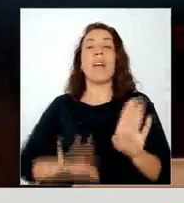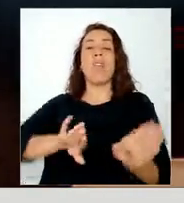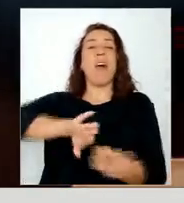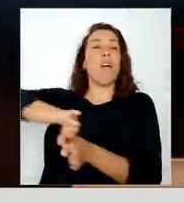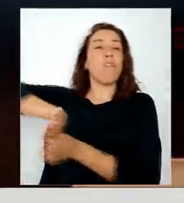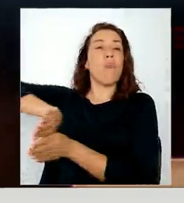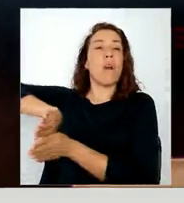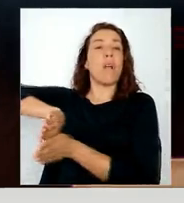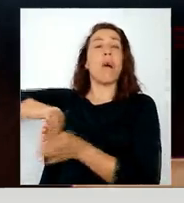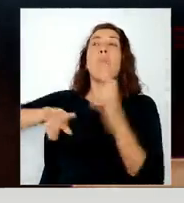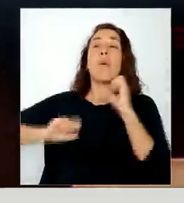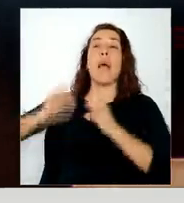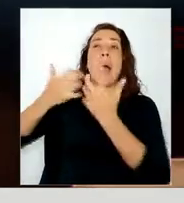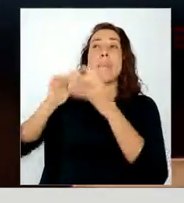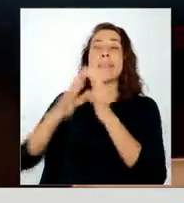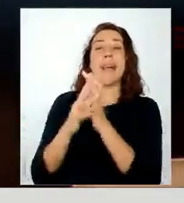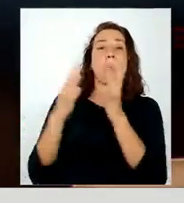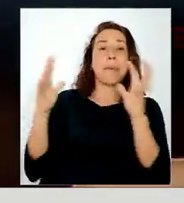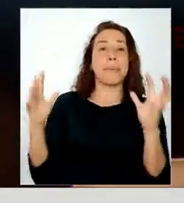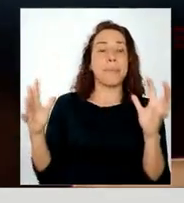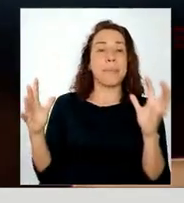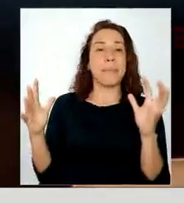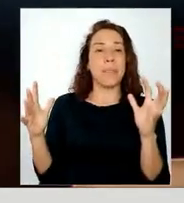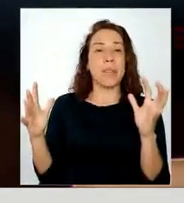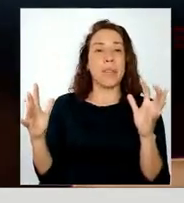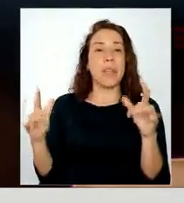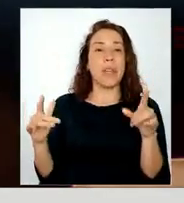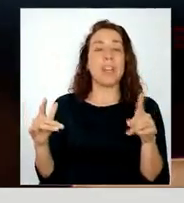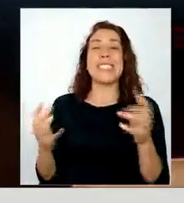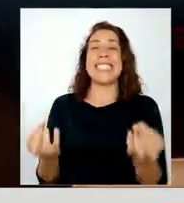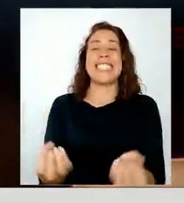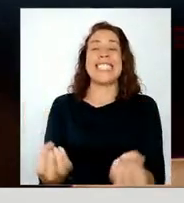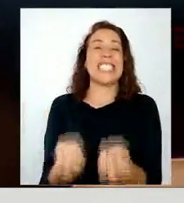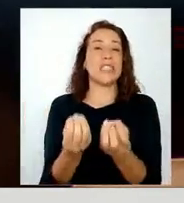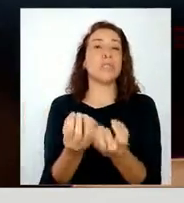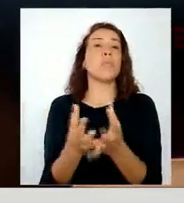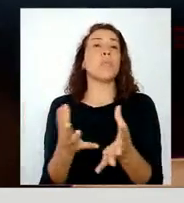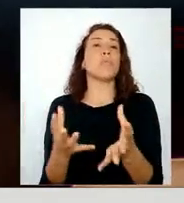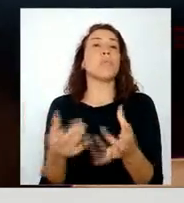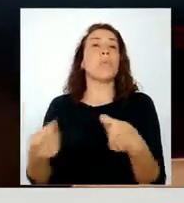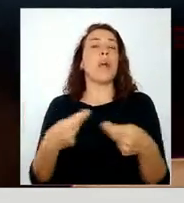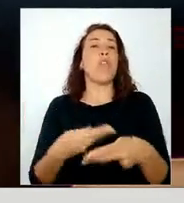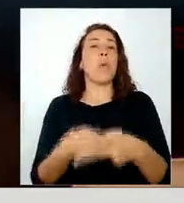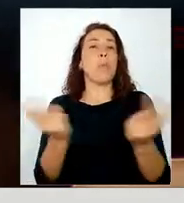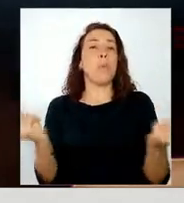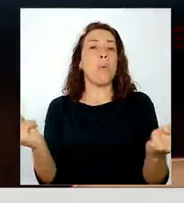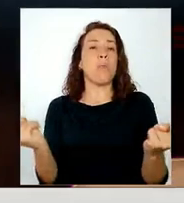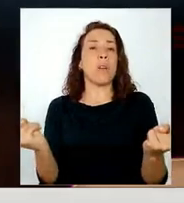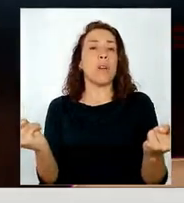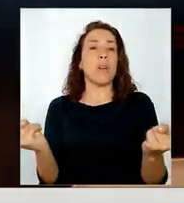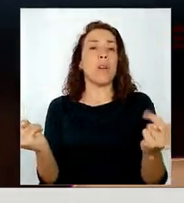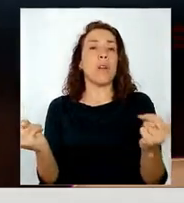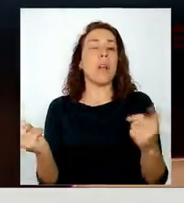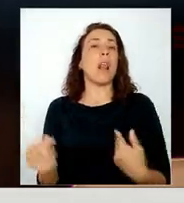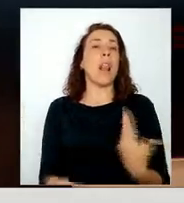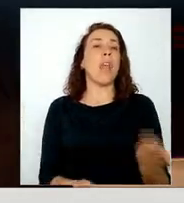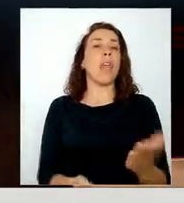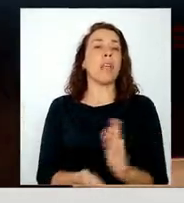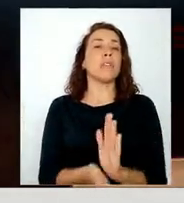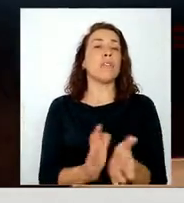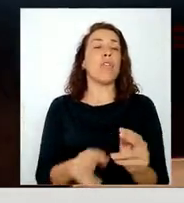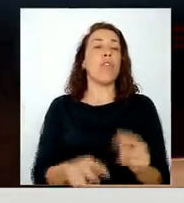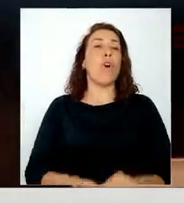empresarios son los que han copado gran parte del mercado público y son los que se le han entregado recurso de manera